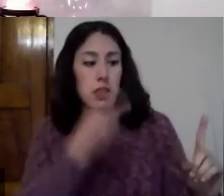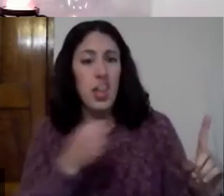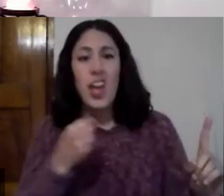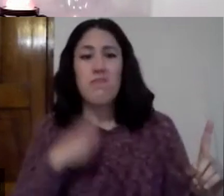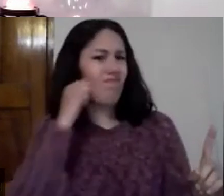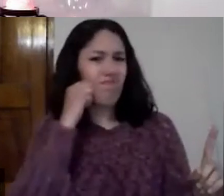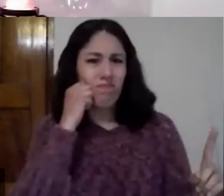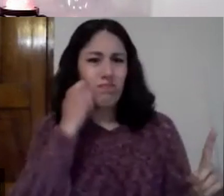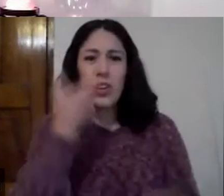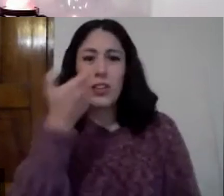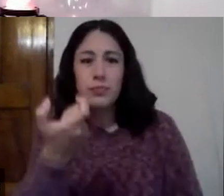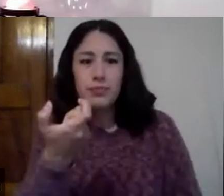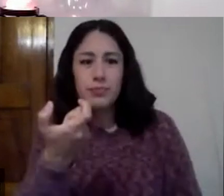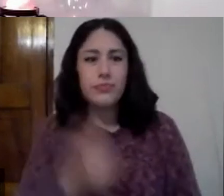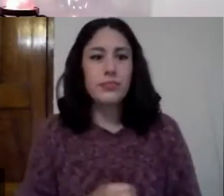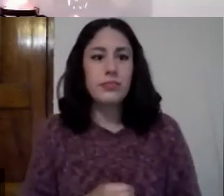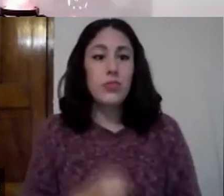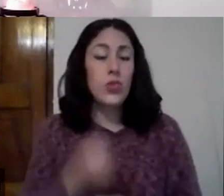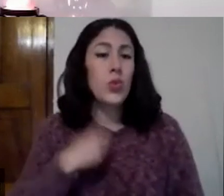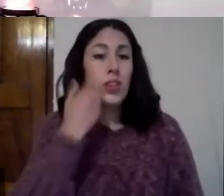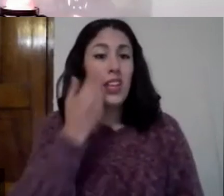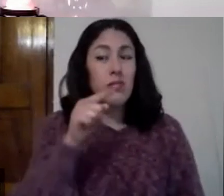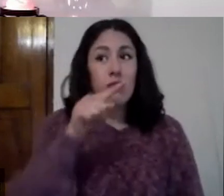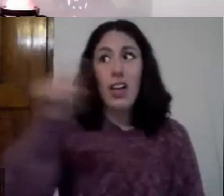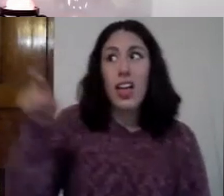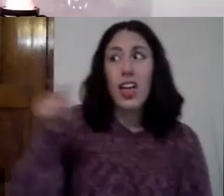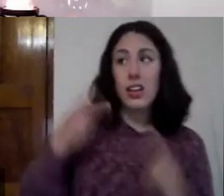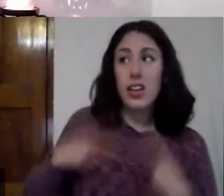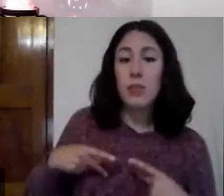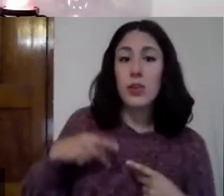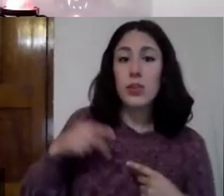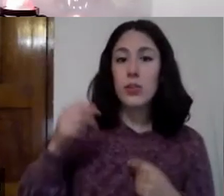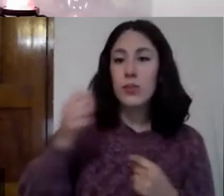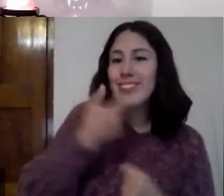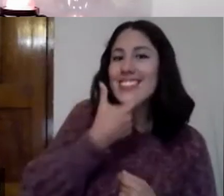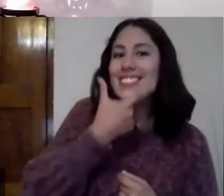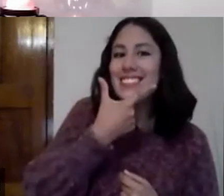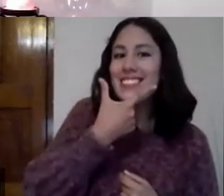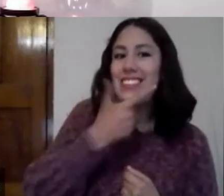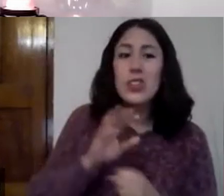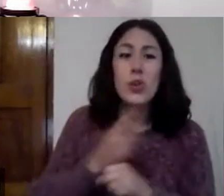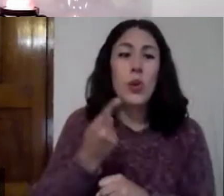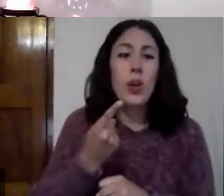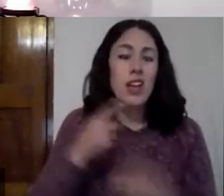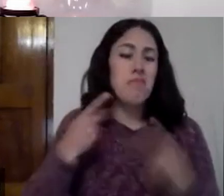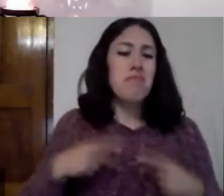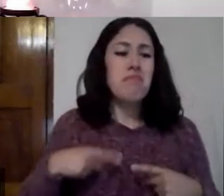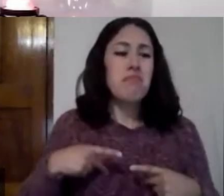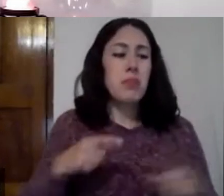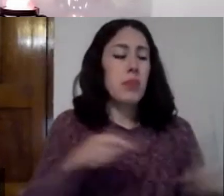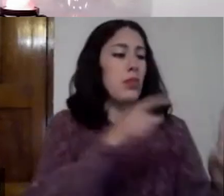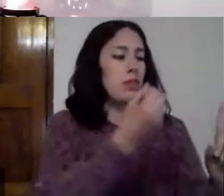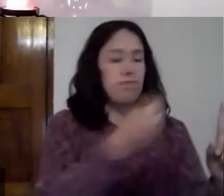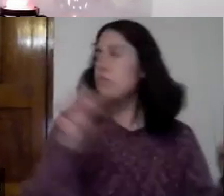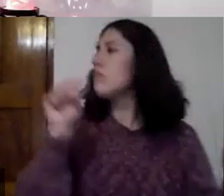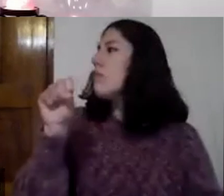sería que me sonrieran dice por qué tanta gente que me pasa de largo y trata de hacer como si yo no estuviera ahí